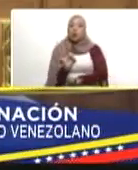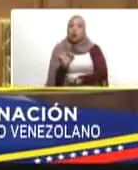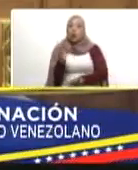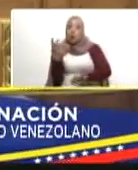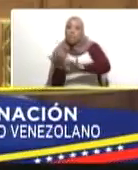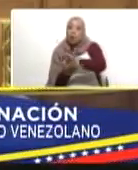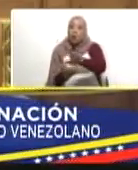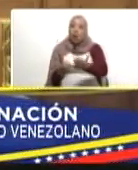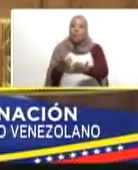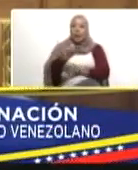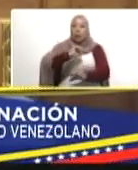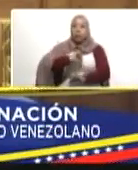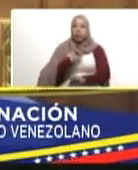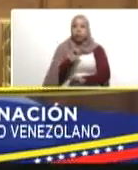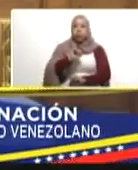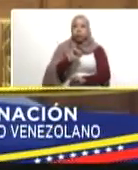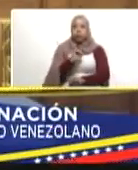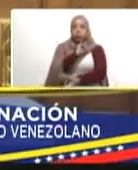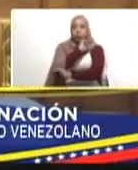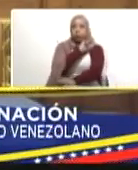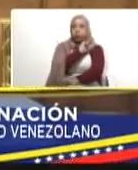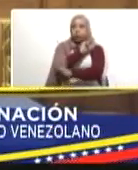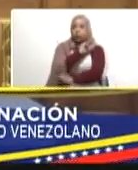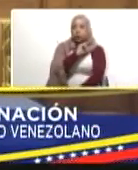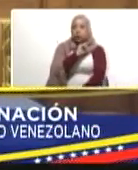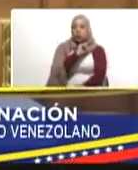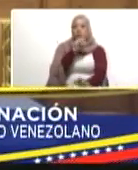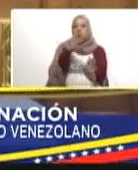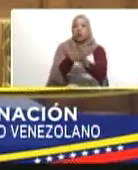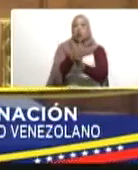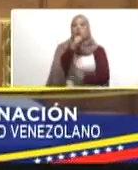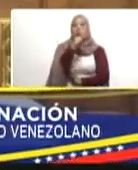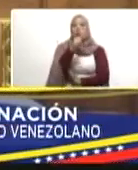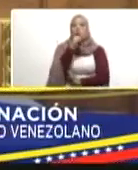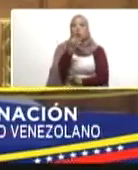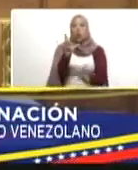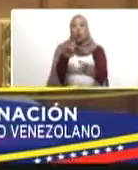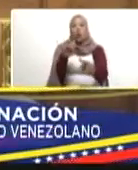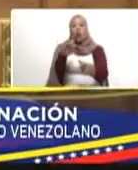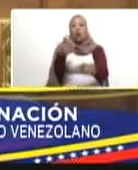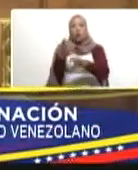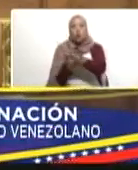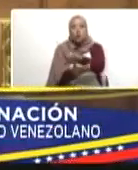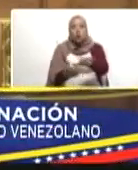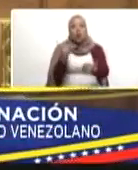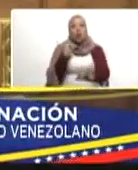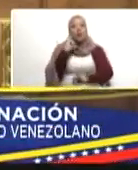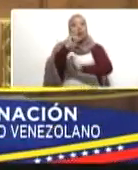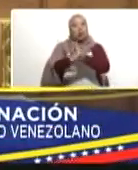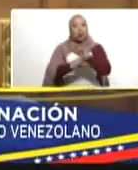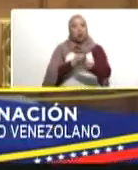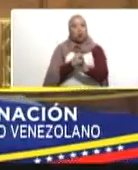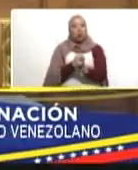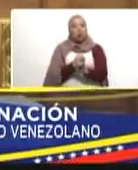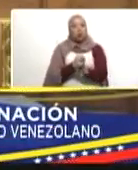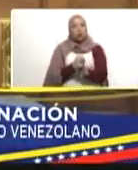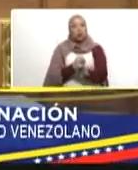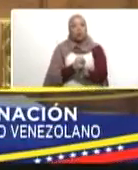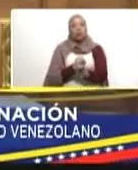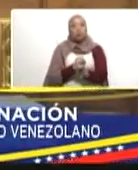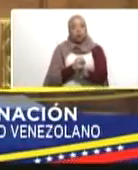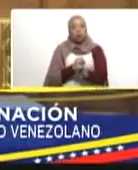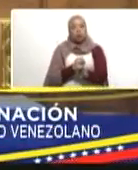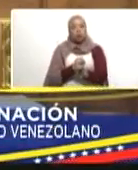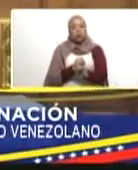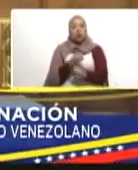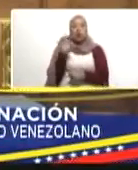seguendo el informe de global contra el crimen organizado internacional que han convertido